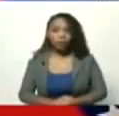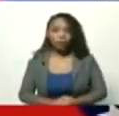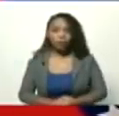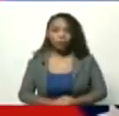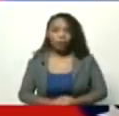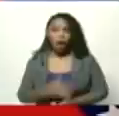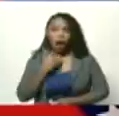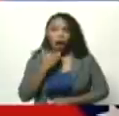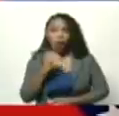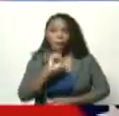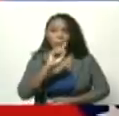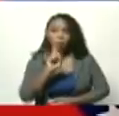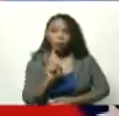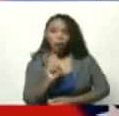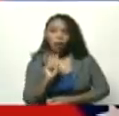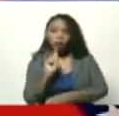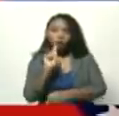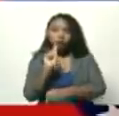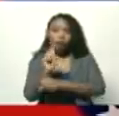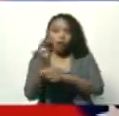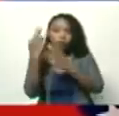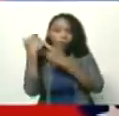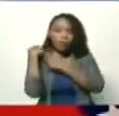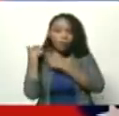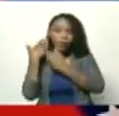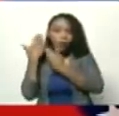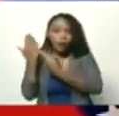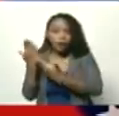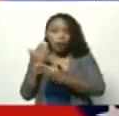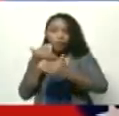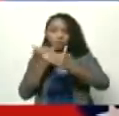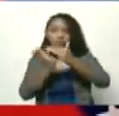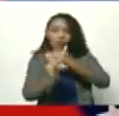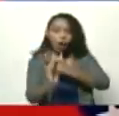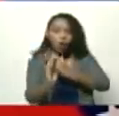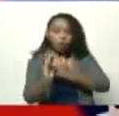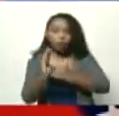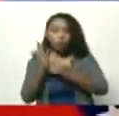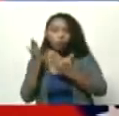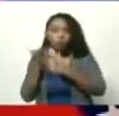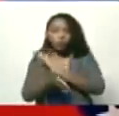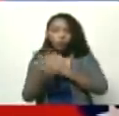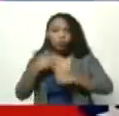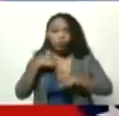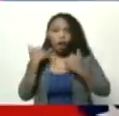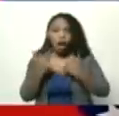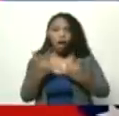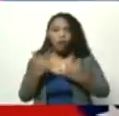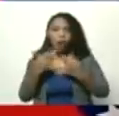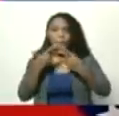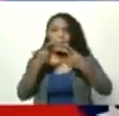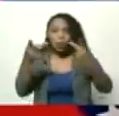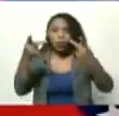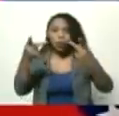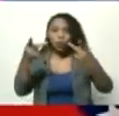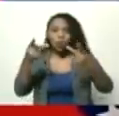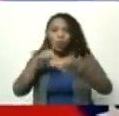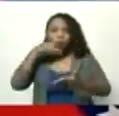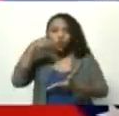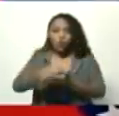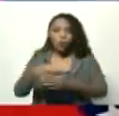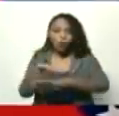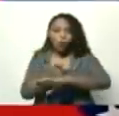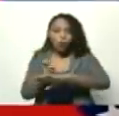Si hay alguna pregunta respecto a este comunicado que acabamos de publicar a nombre del